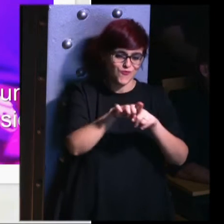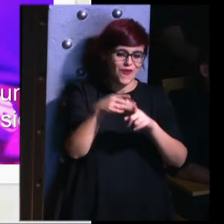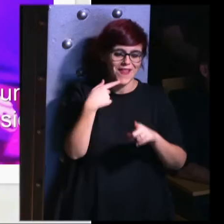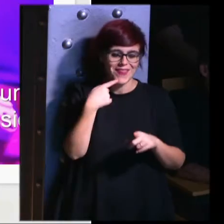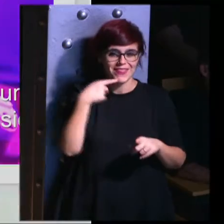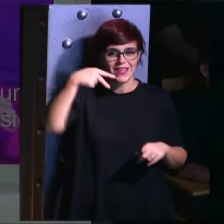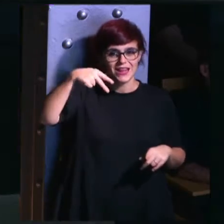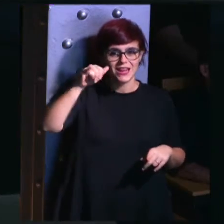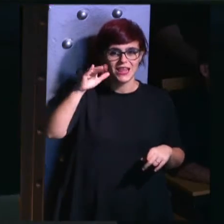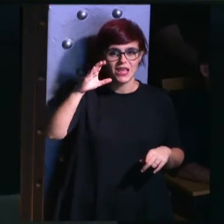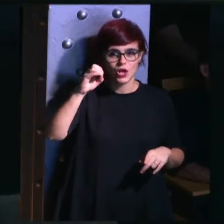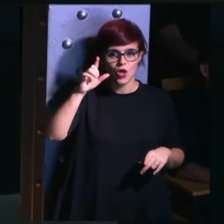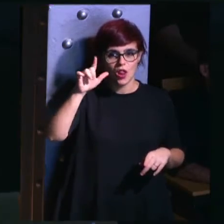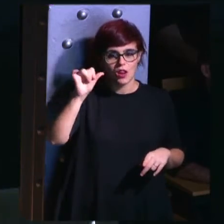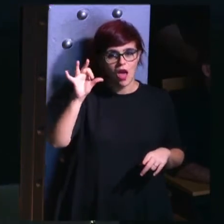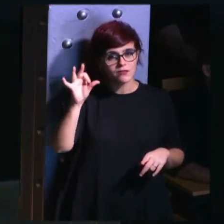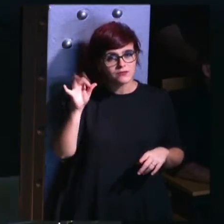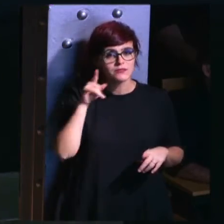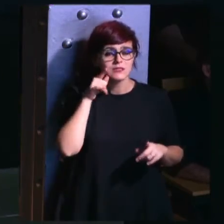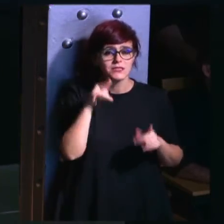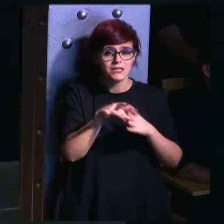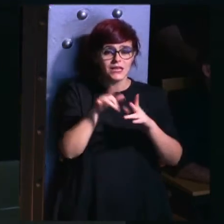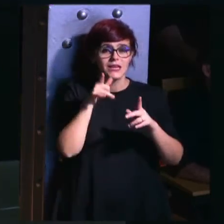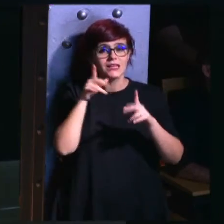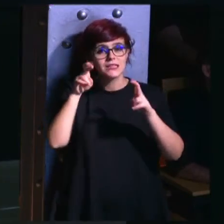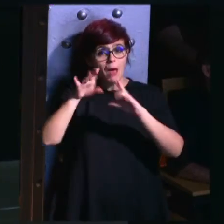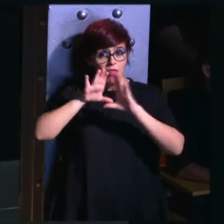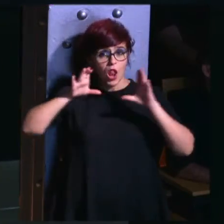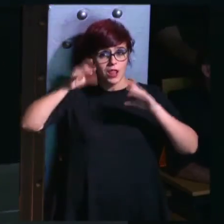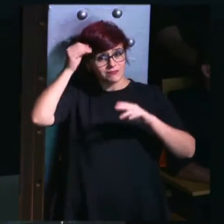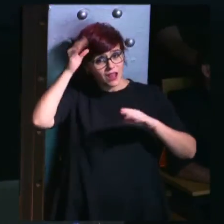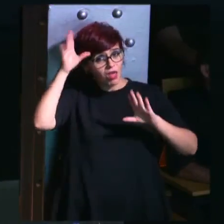una extensión de la inteligencia colectiva del colectivo humano.